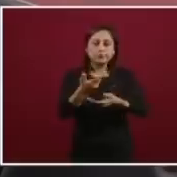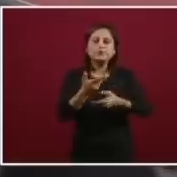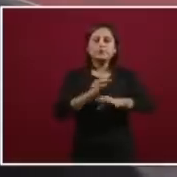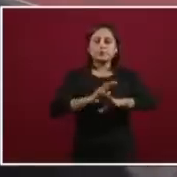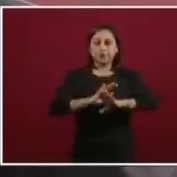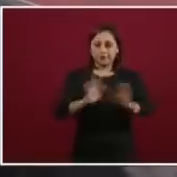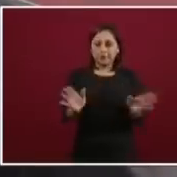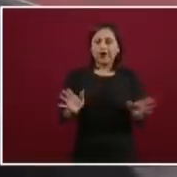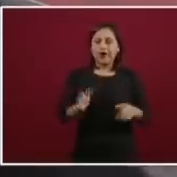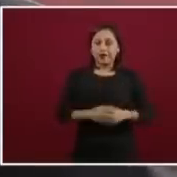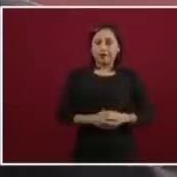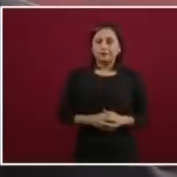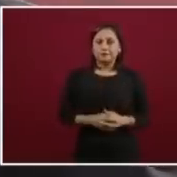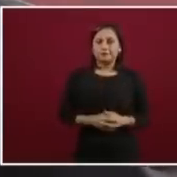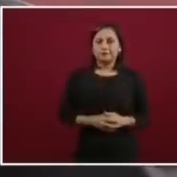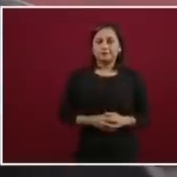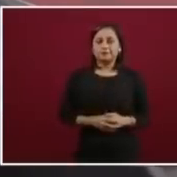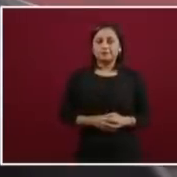y allá